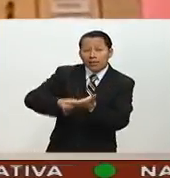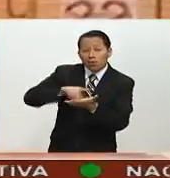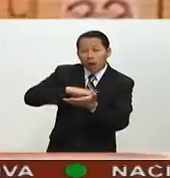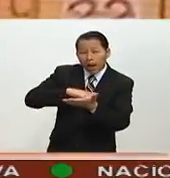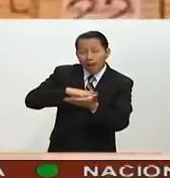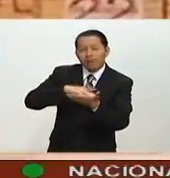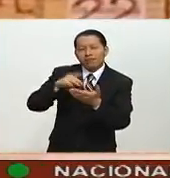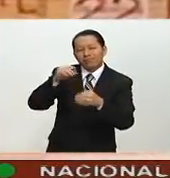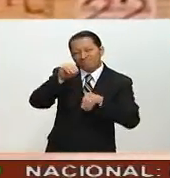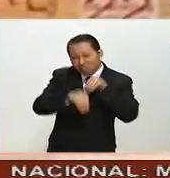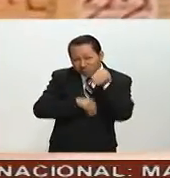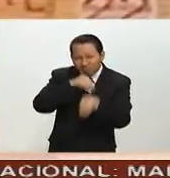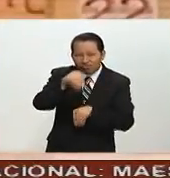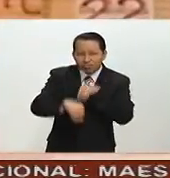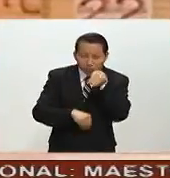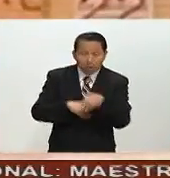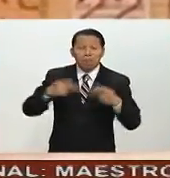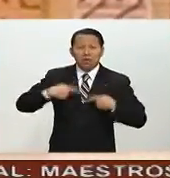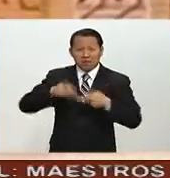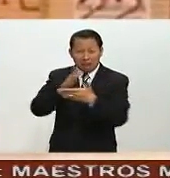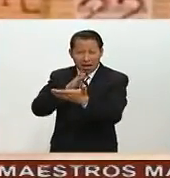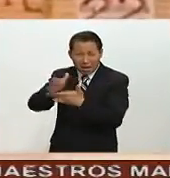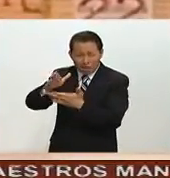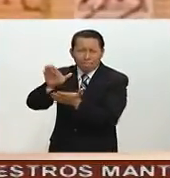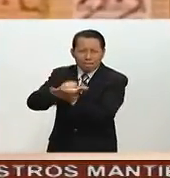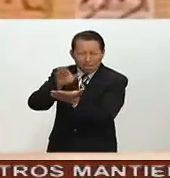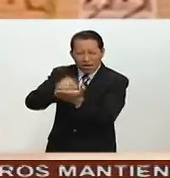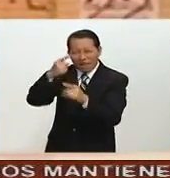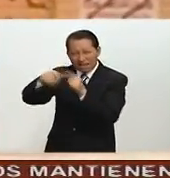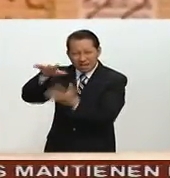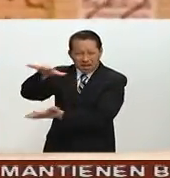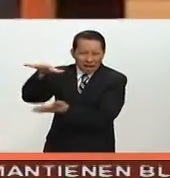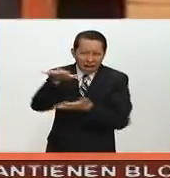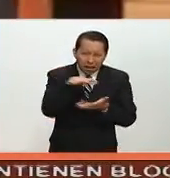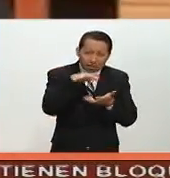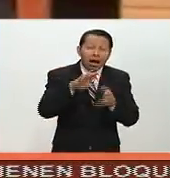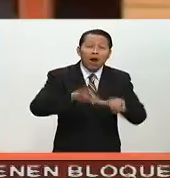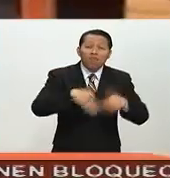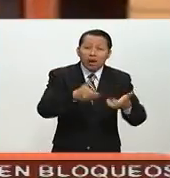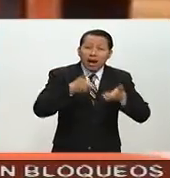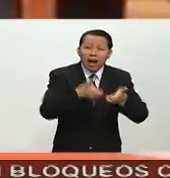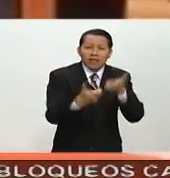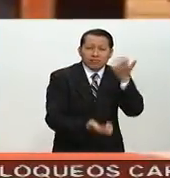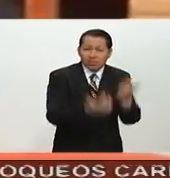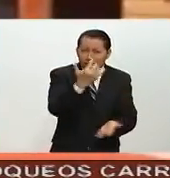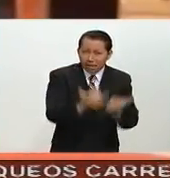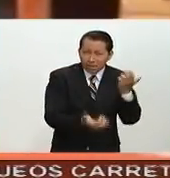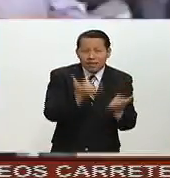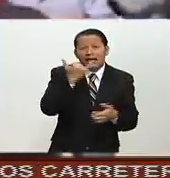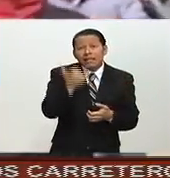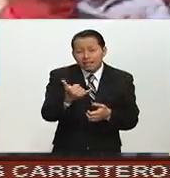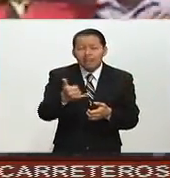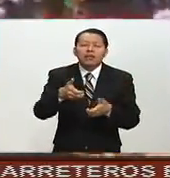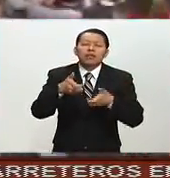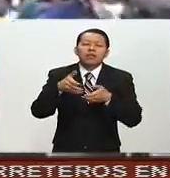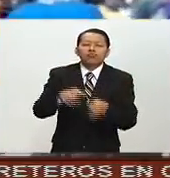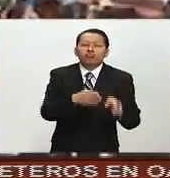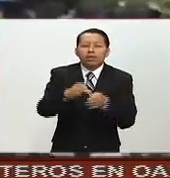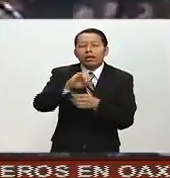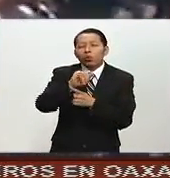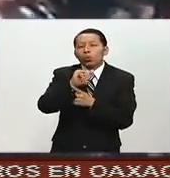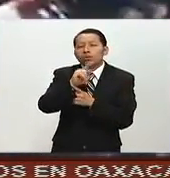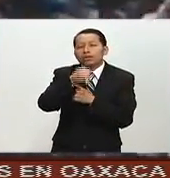fue quemada en la calle por los inconformes. Además, como parte de las protestas, siguieron los bloqueos en carreteras de Juchitán,